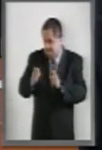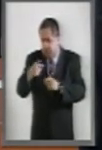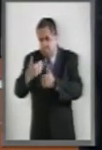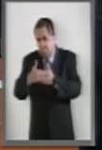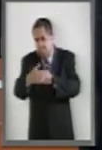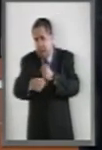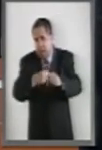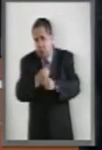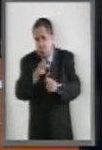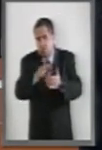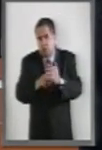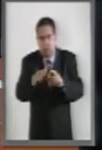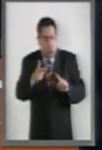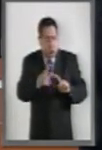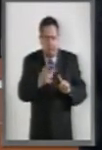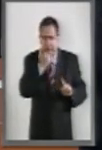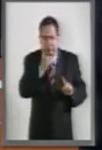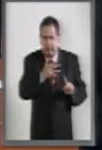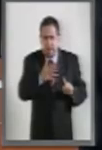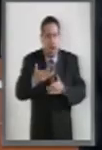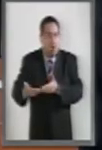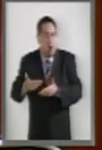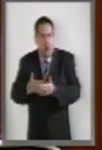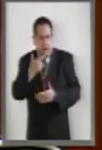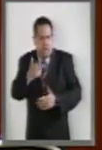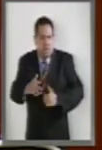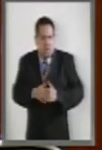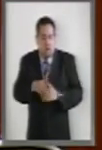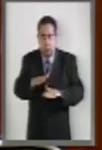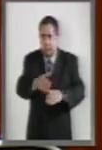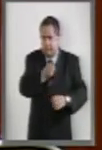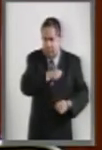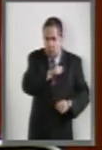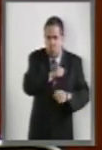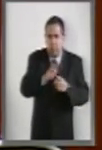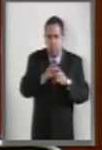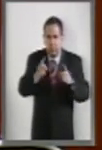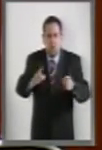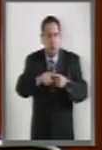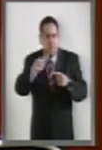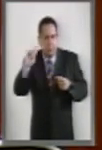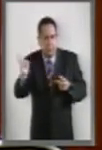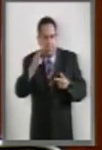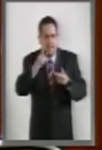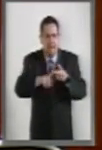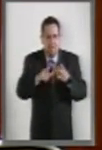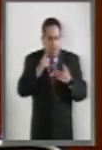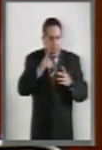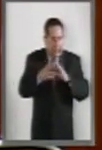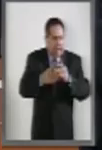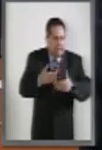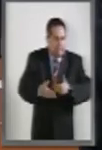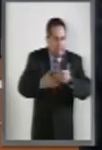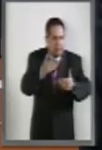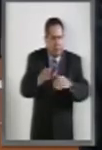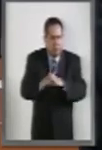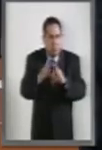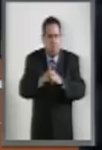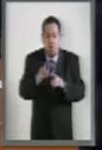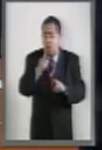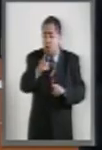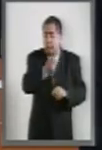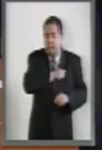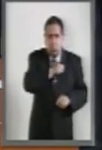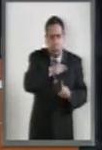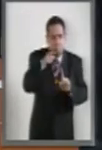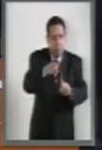en el 2012. Eso es cierto en educación, salud, desarrollo social, universidades, y en aras de tiempo abundo solamente en el caso de salud.